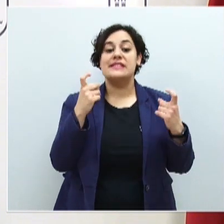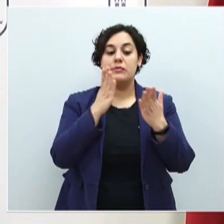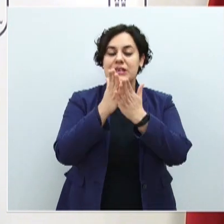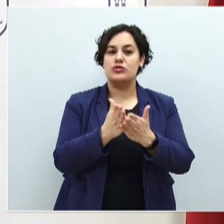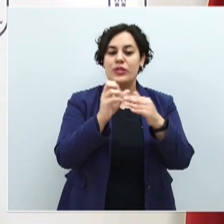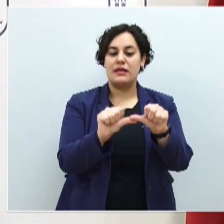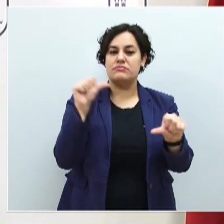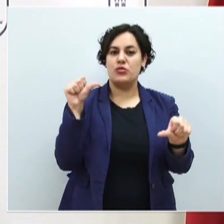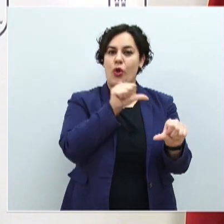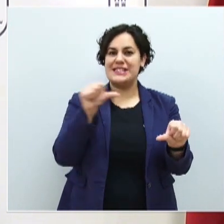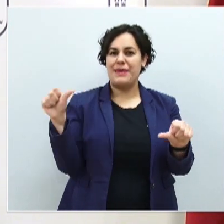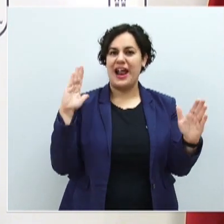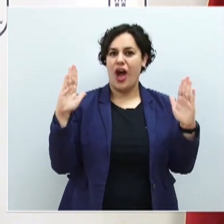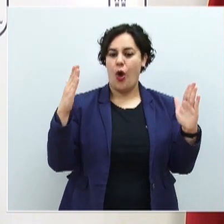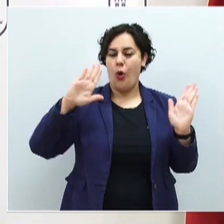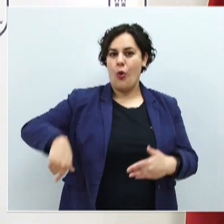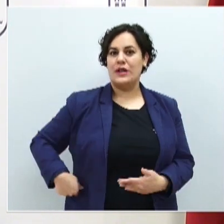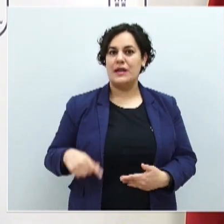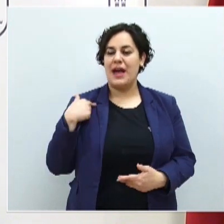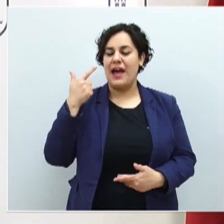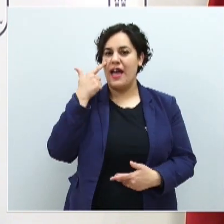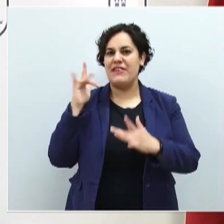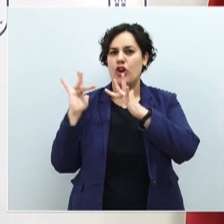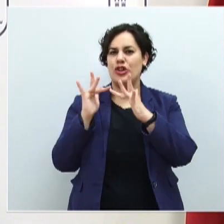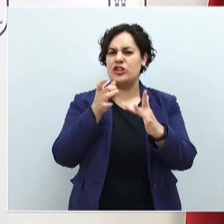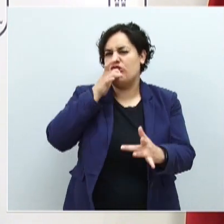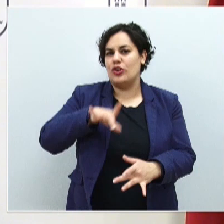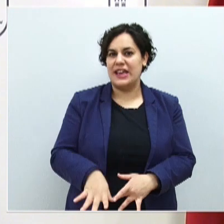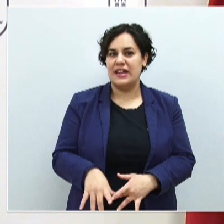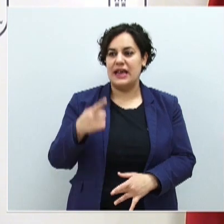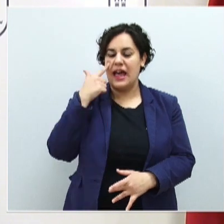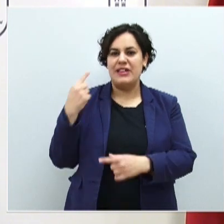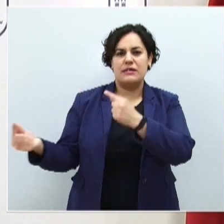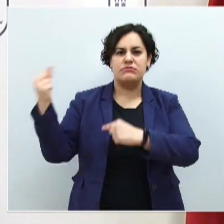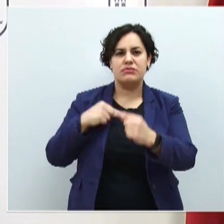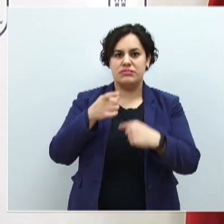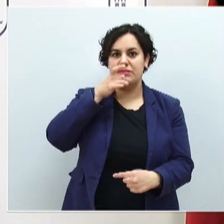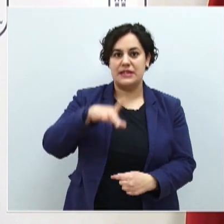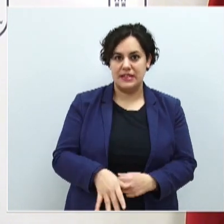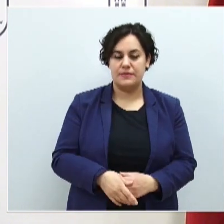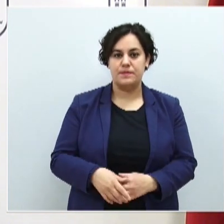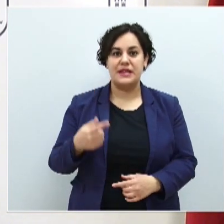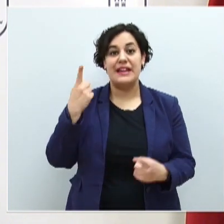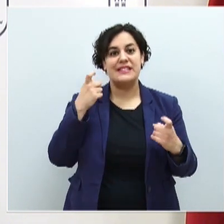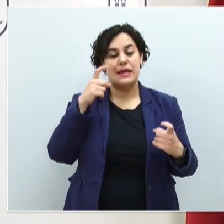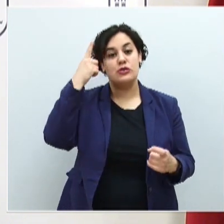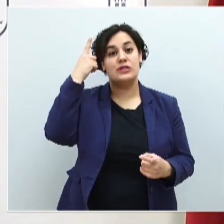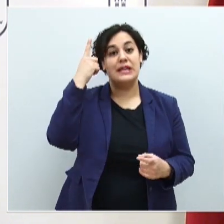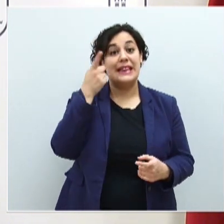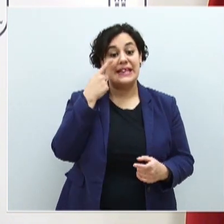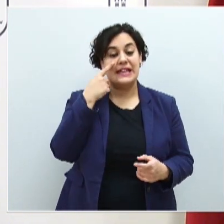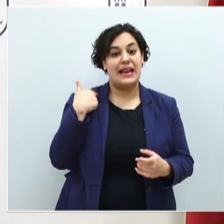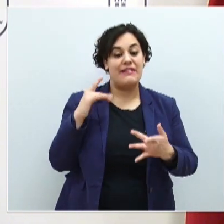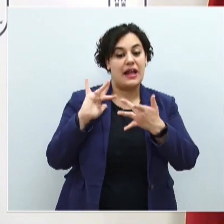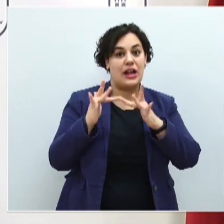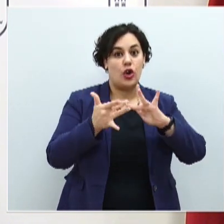ha contactado para ver cuáles son las cadenas y quién es el paciente 1 que va contagiando a la gente. Sabemos